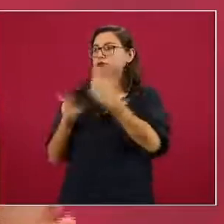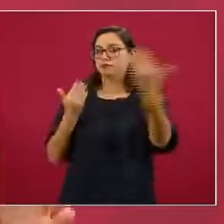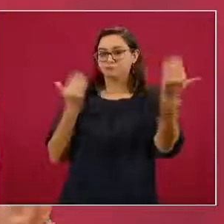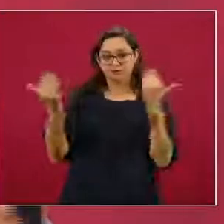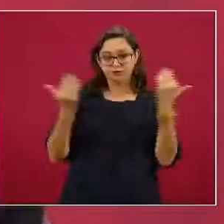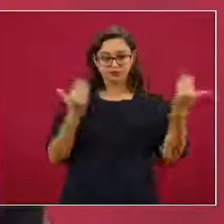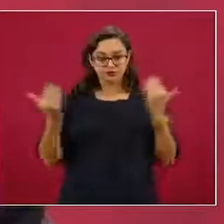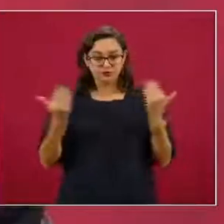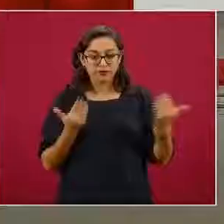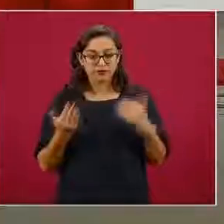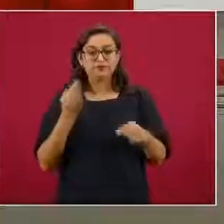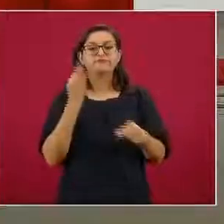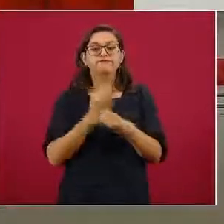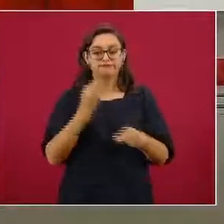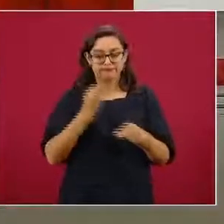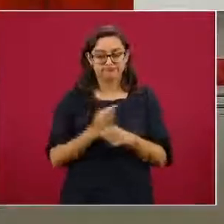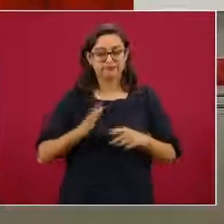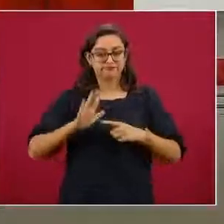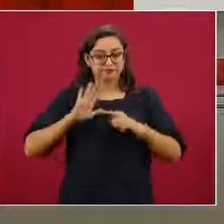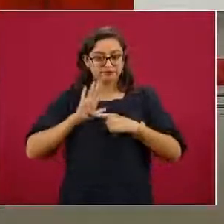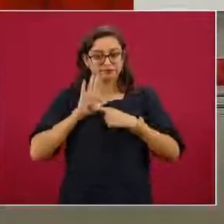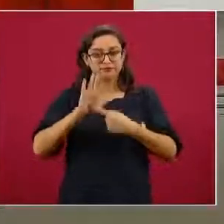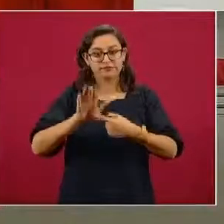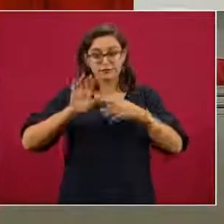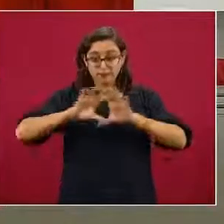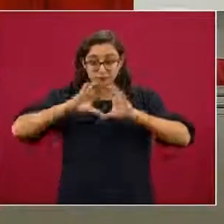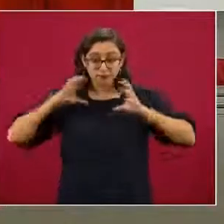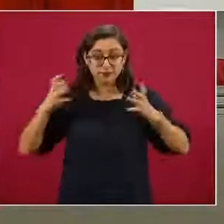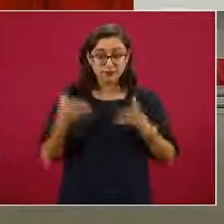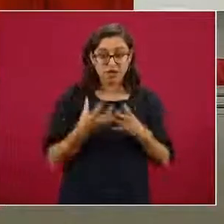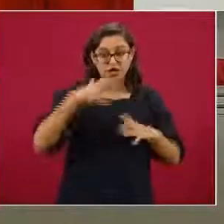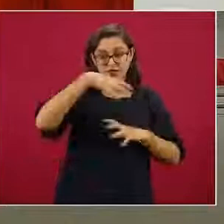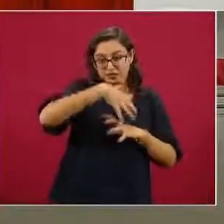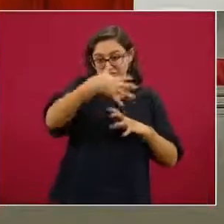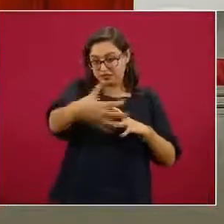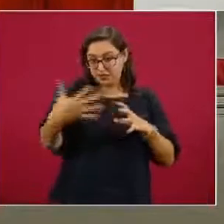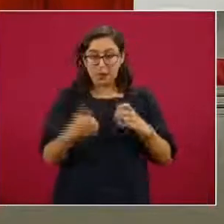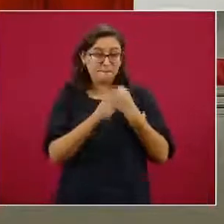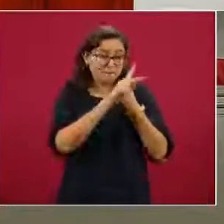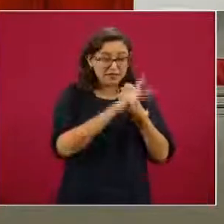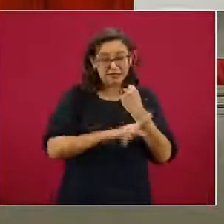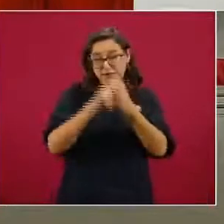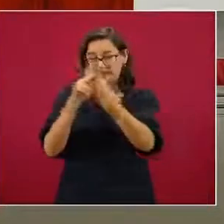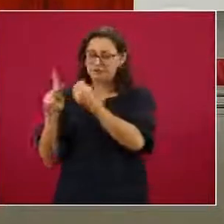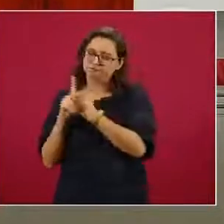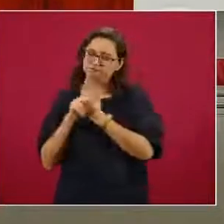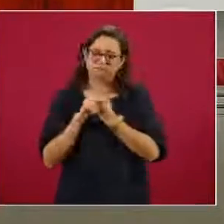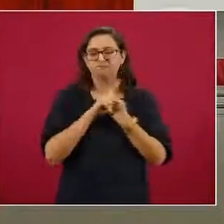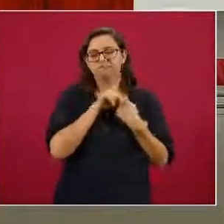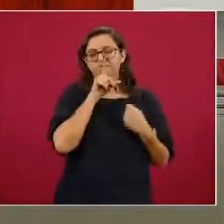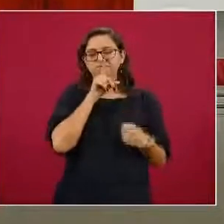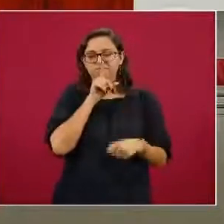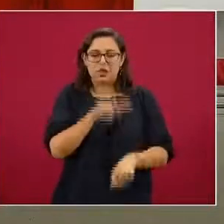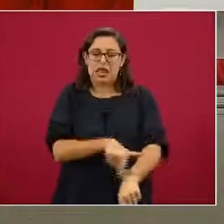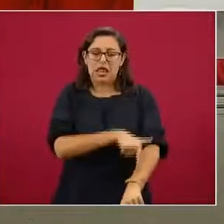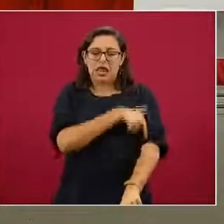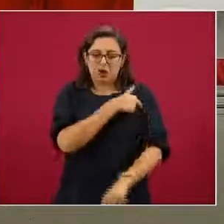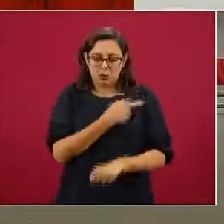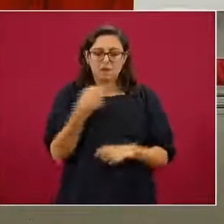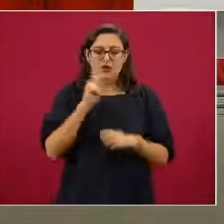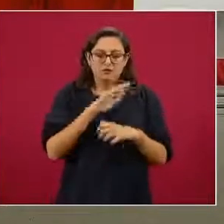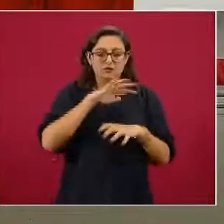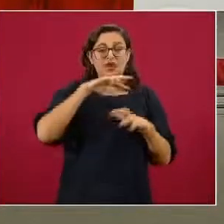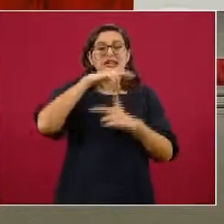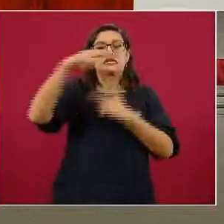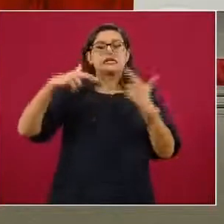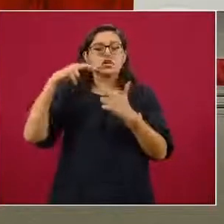tener una panorámica de las regiones del mundo, no necesariamente de los países, sería demasiado extenso, pero sí vamos a tener algunas